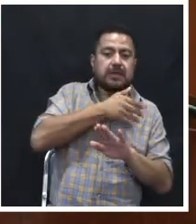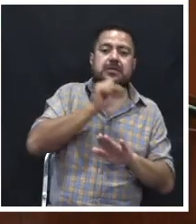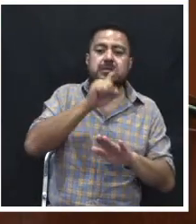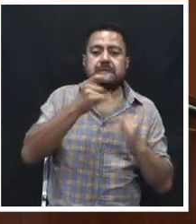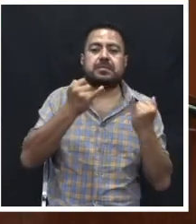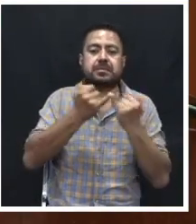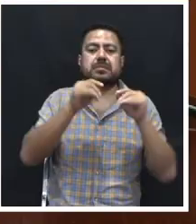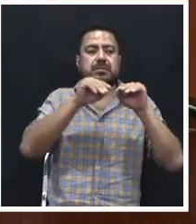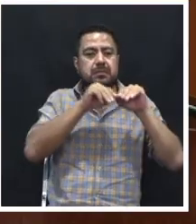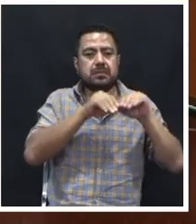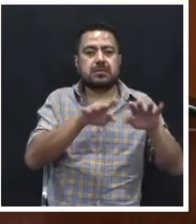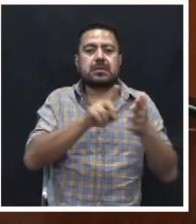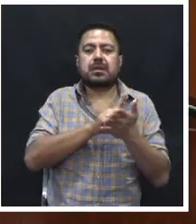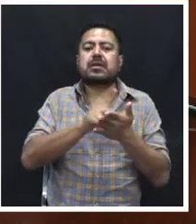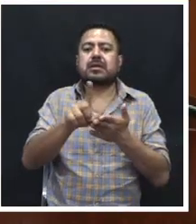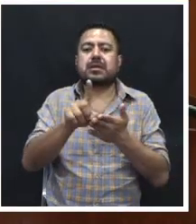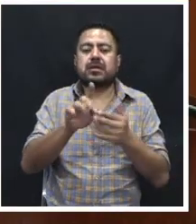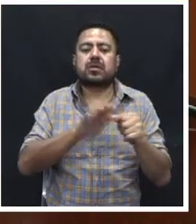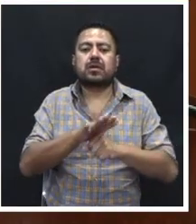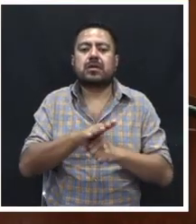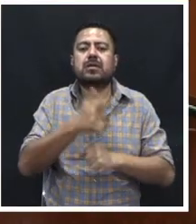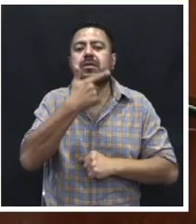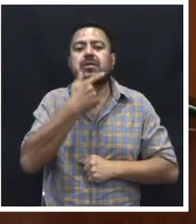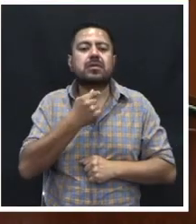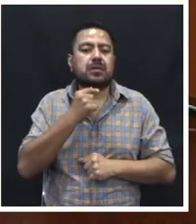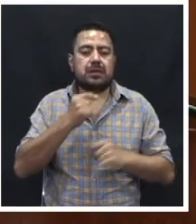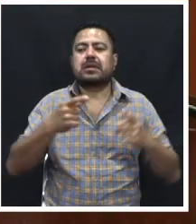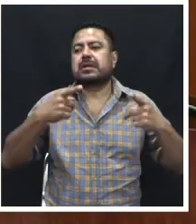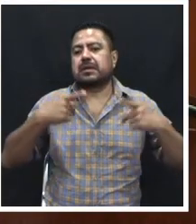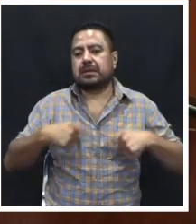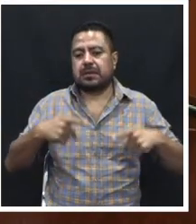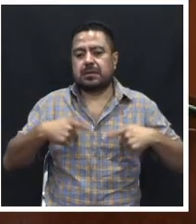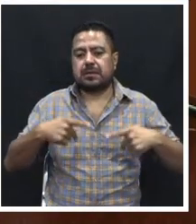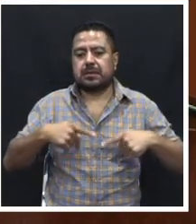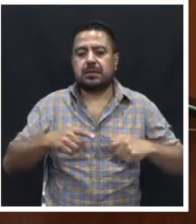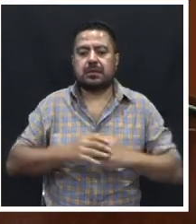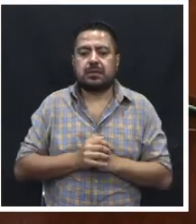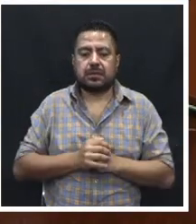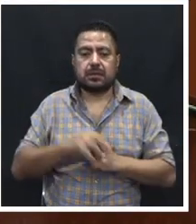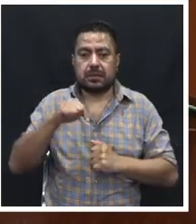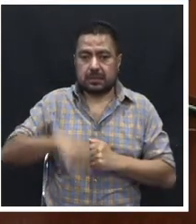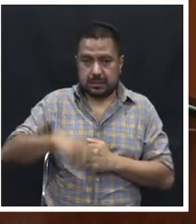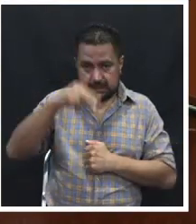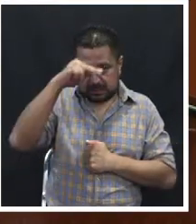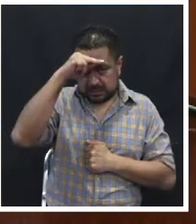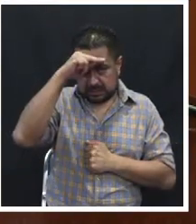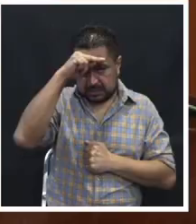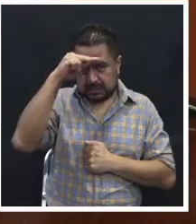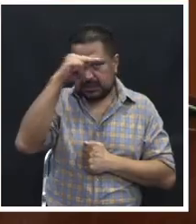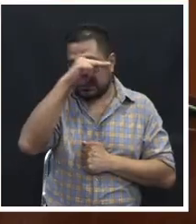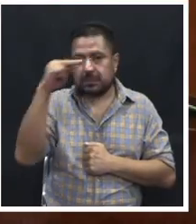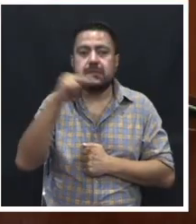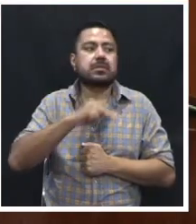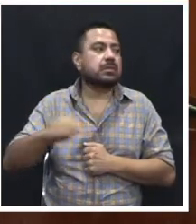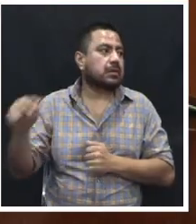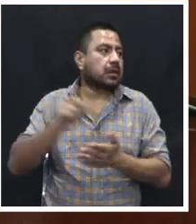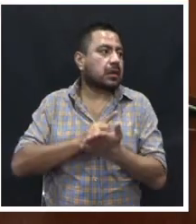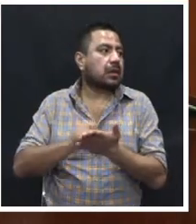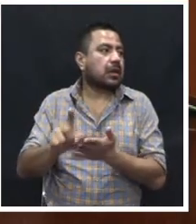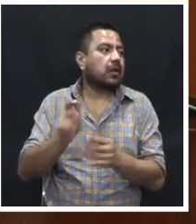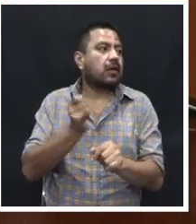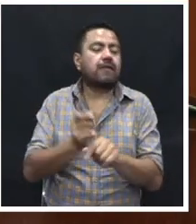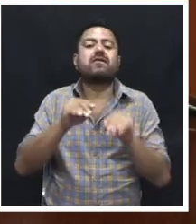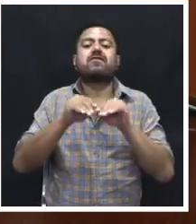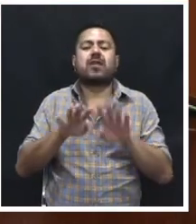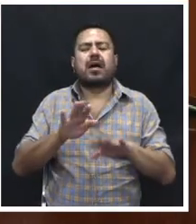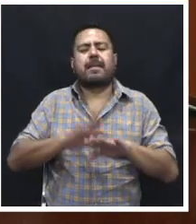Declaración de los Derechos del Hombre y del Ciudadano. En nuestro país, el derecho a la información tiene